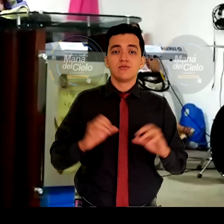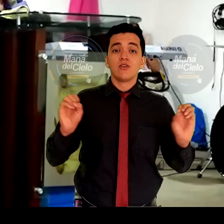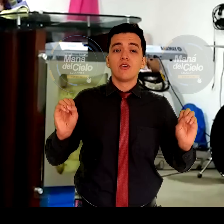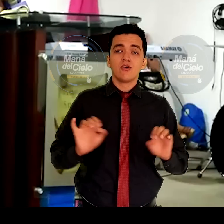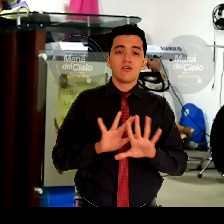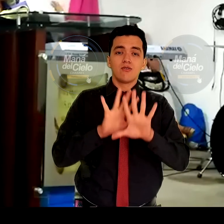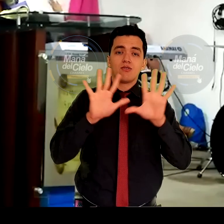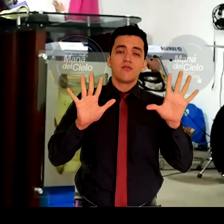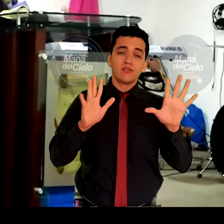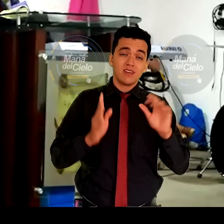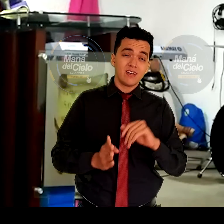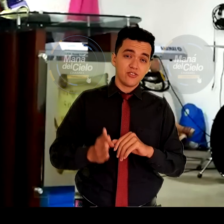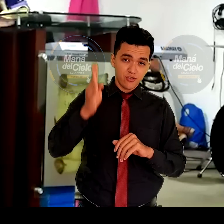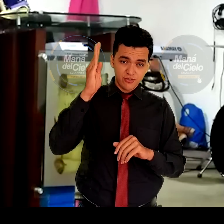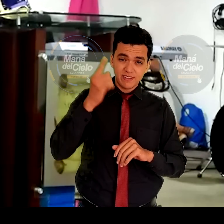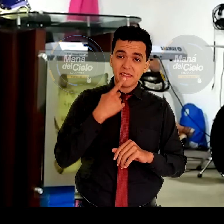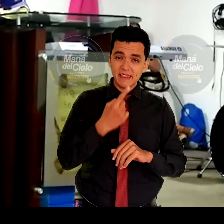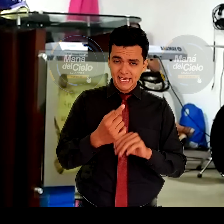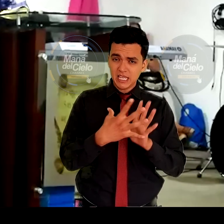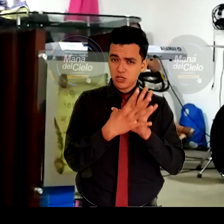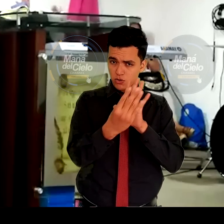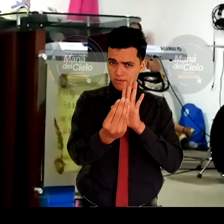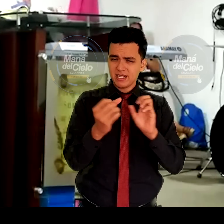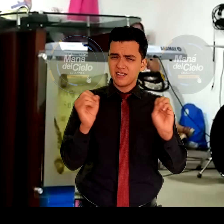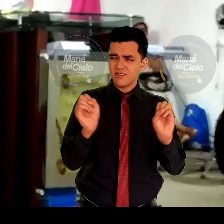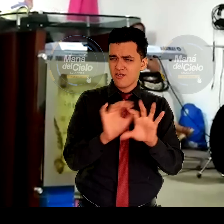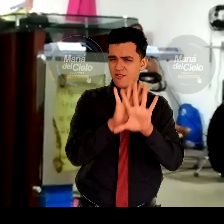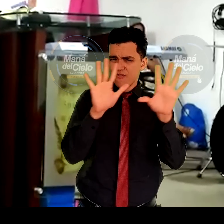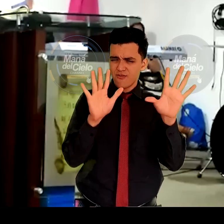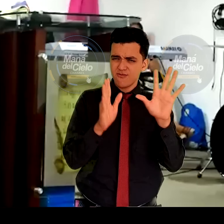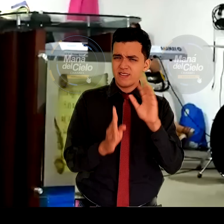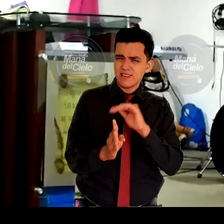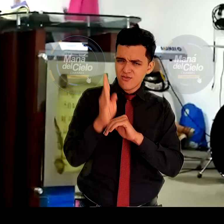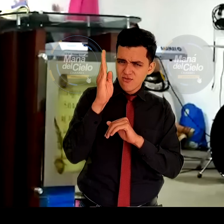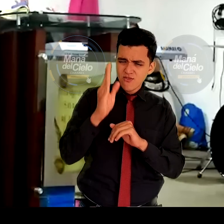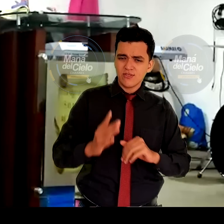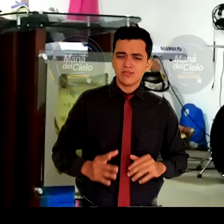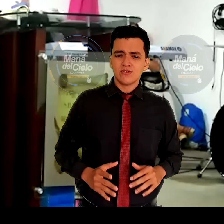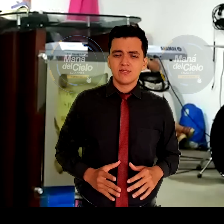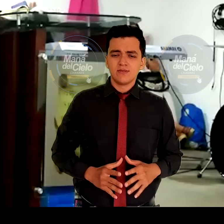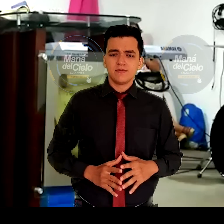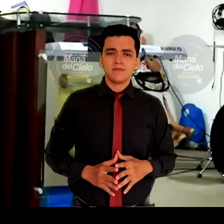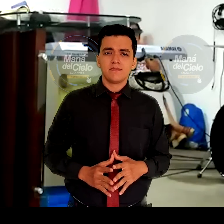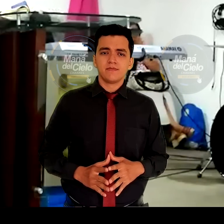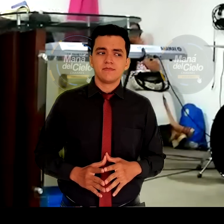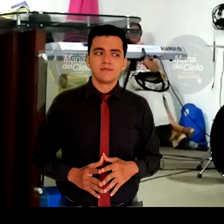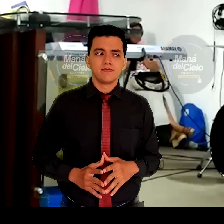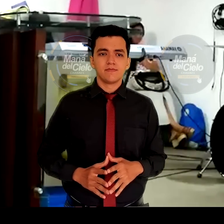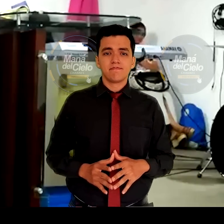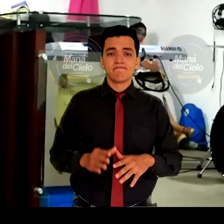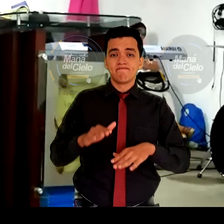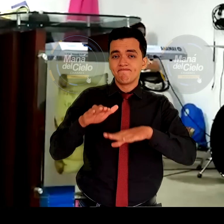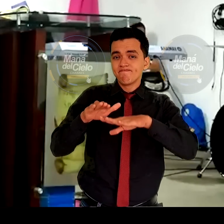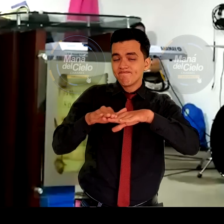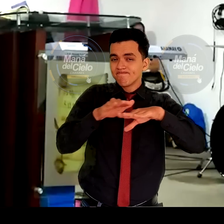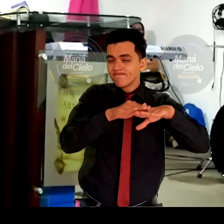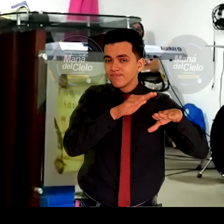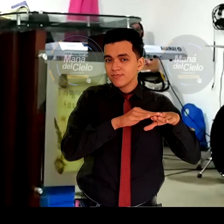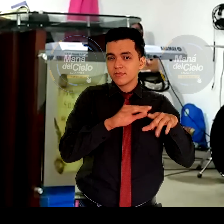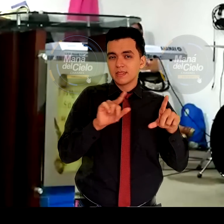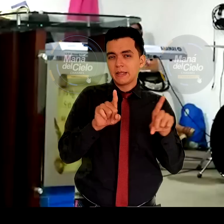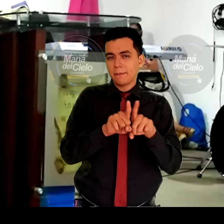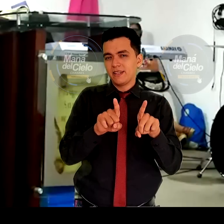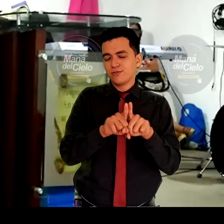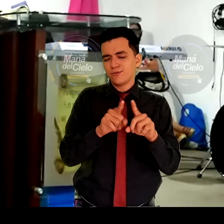Digamos gloria a Dios. Digamos gloria a Dios. Digamos gloria a Dios. Y vean, hermanos,